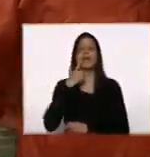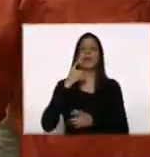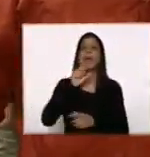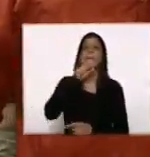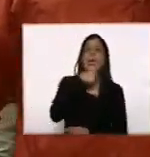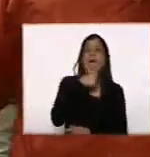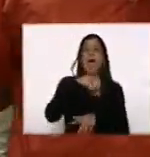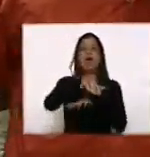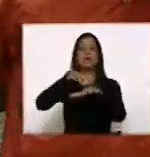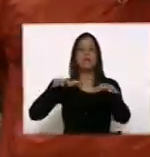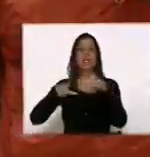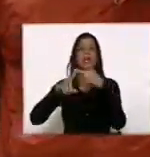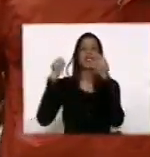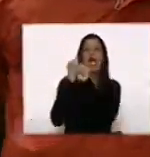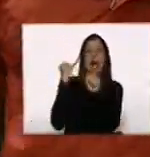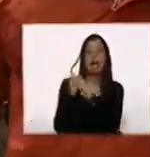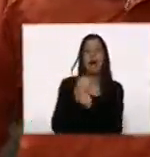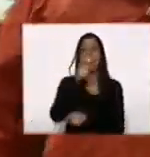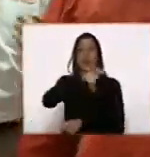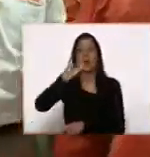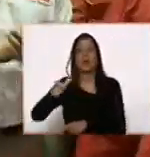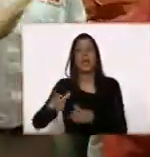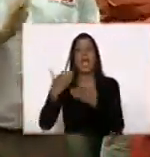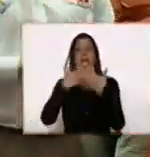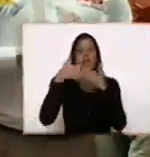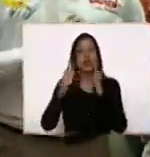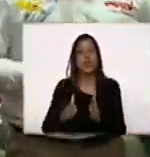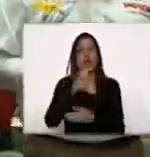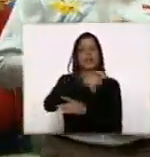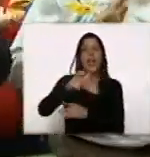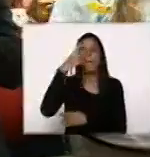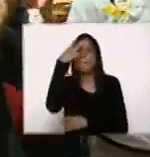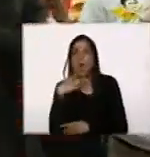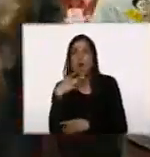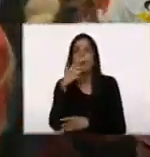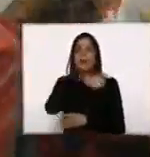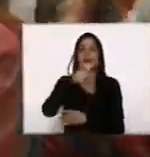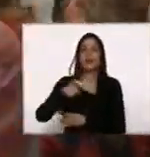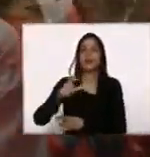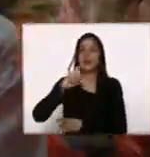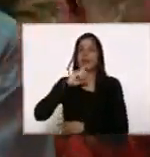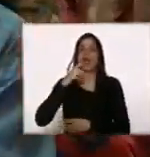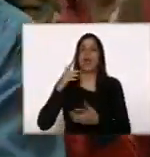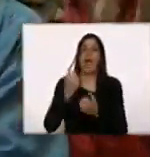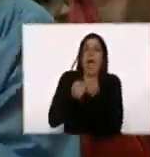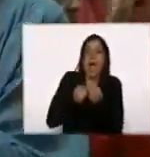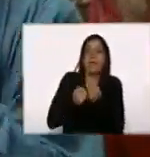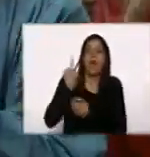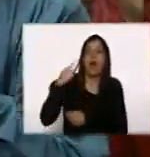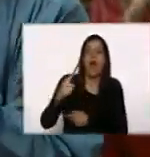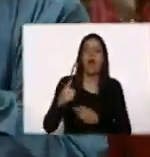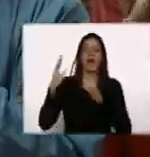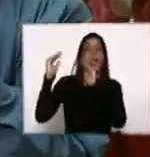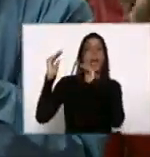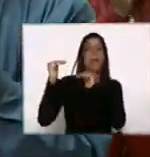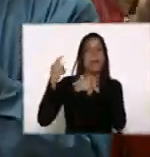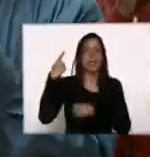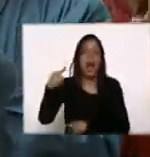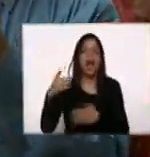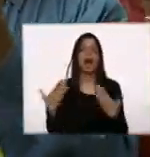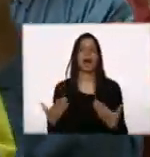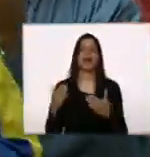mayores, los trabajadores, los estudiantes, los pobres, los que no odiamos, los que tenemos esperanza,